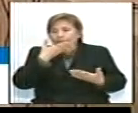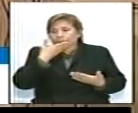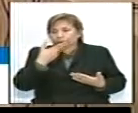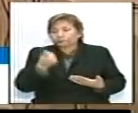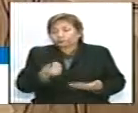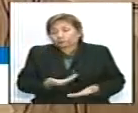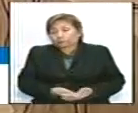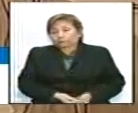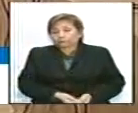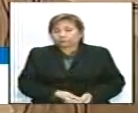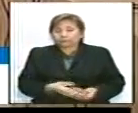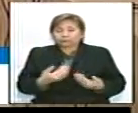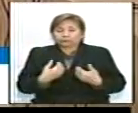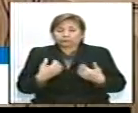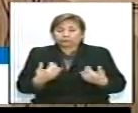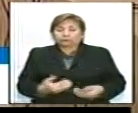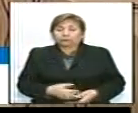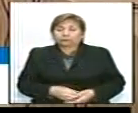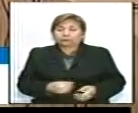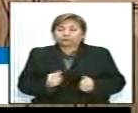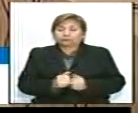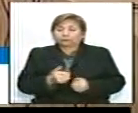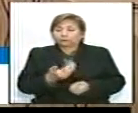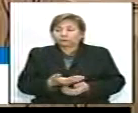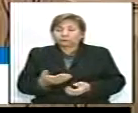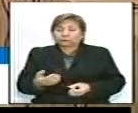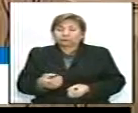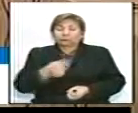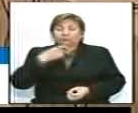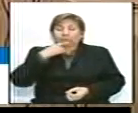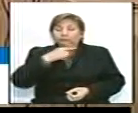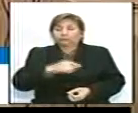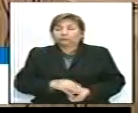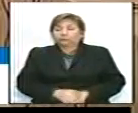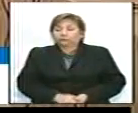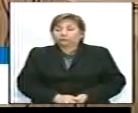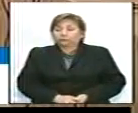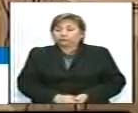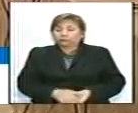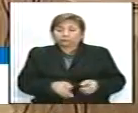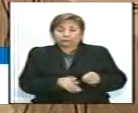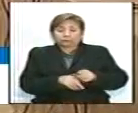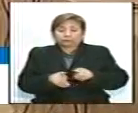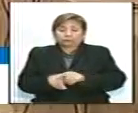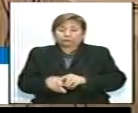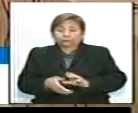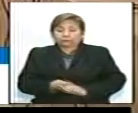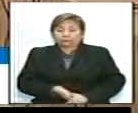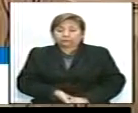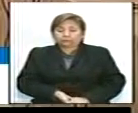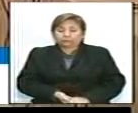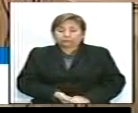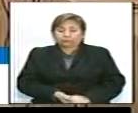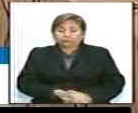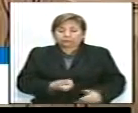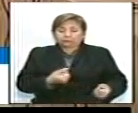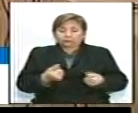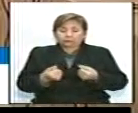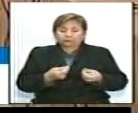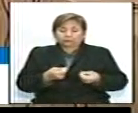que tenemos ahora con estas damas. Y también que la